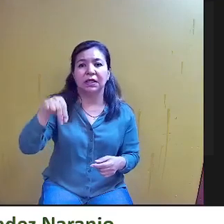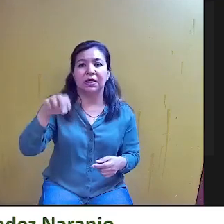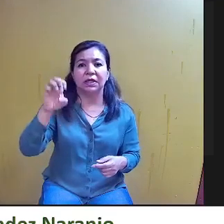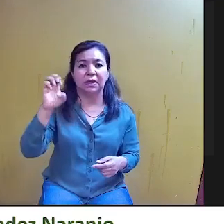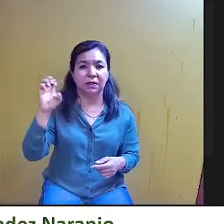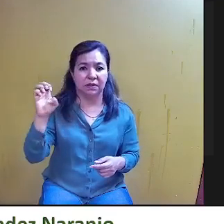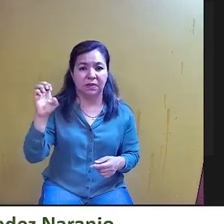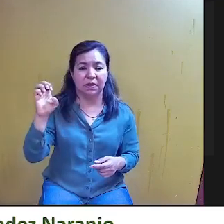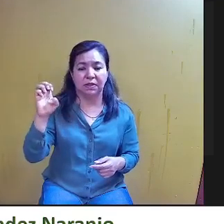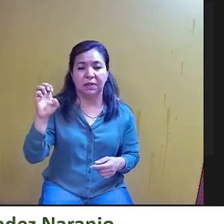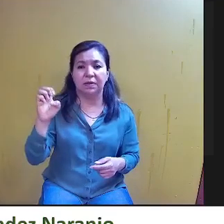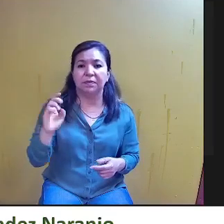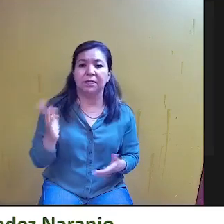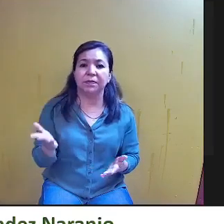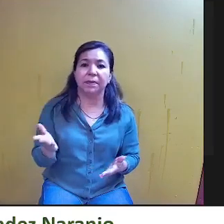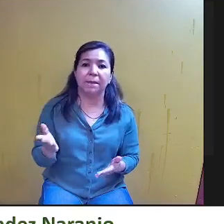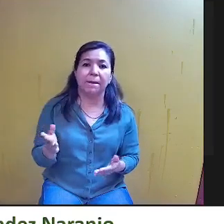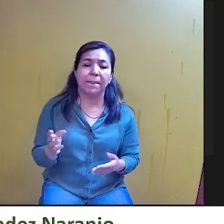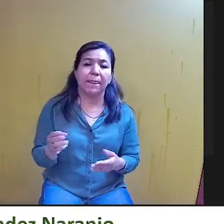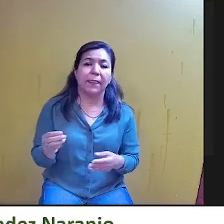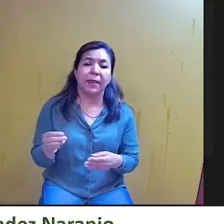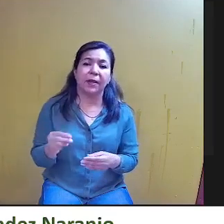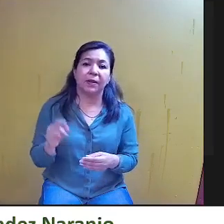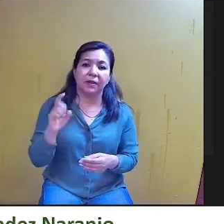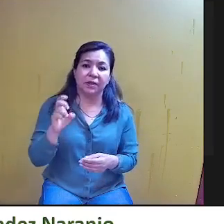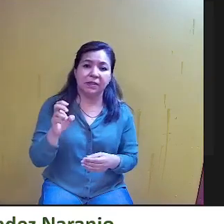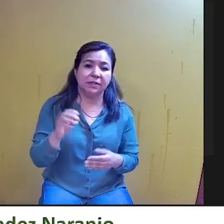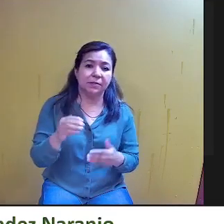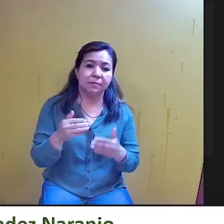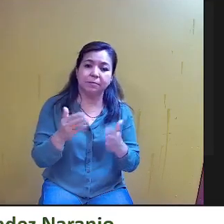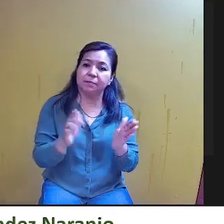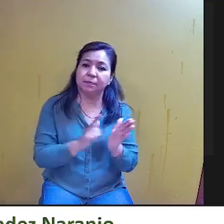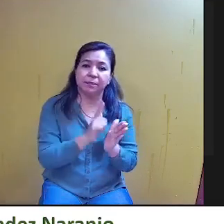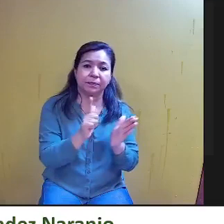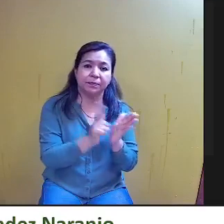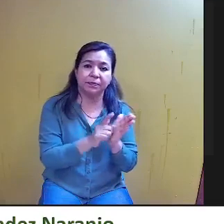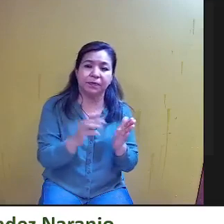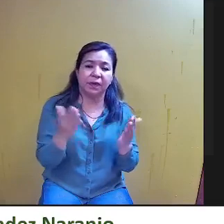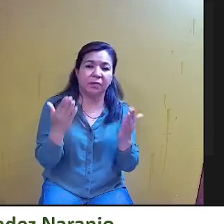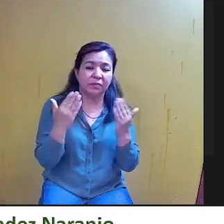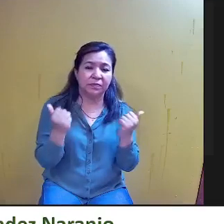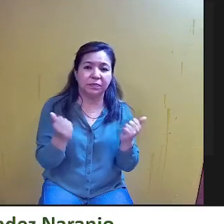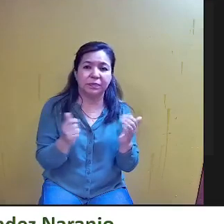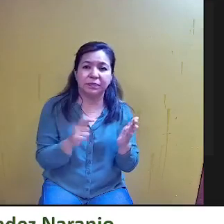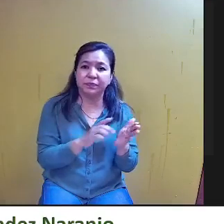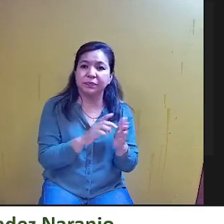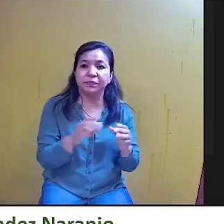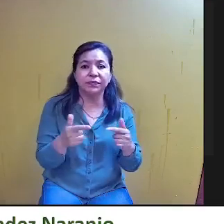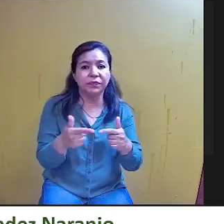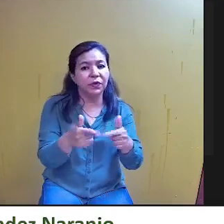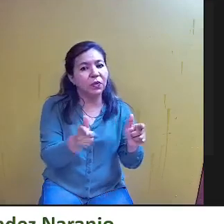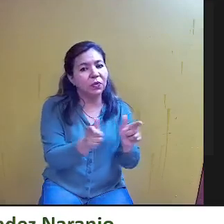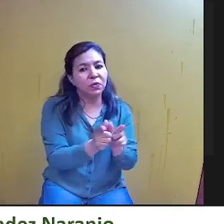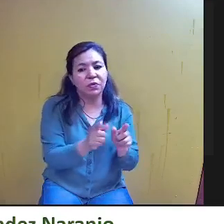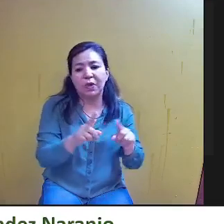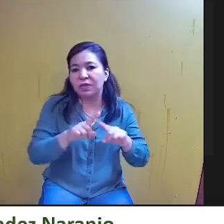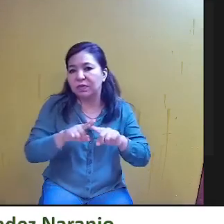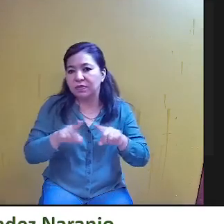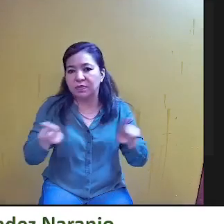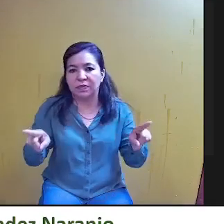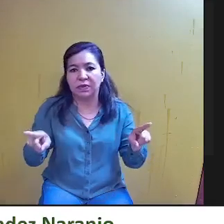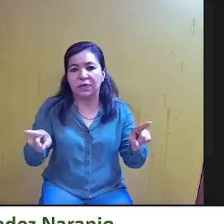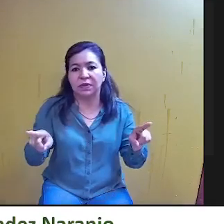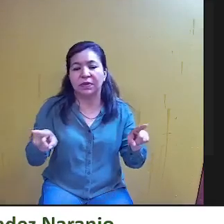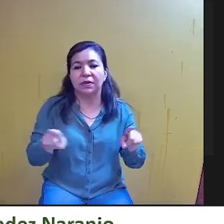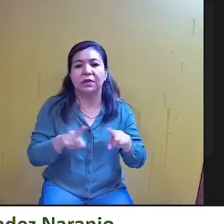equivocado radica en que no puede operar en su perjuicio la restricción alegada, dado de que se trata de órganos administrativos emergentes distintos,